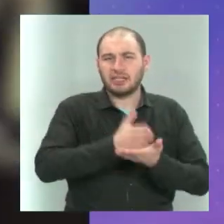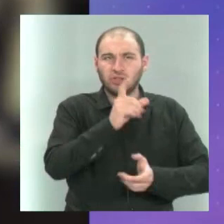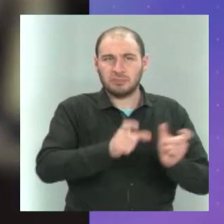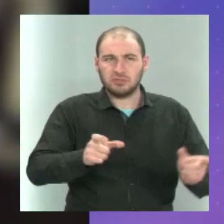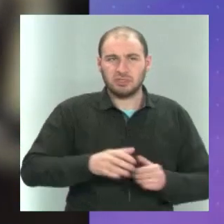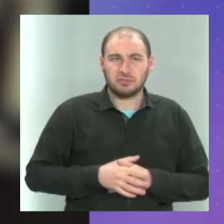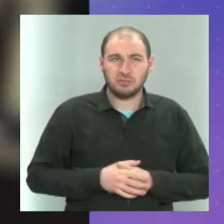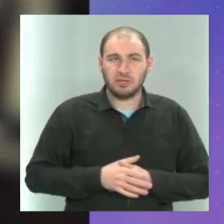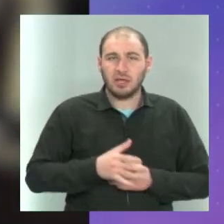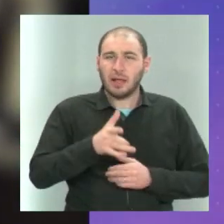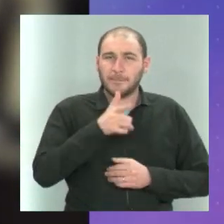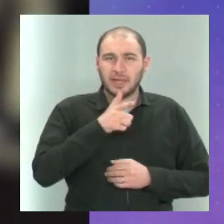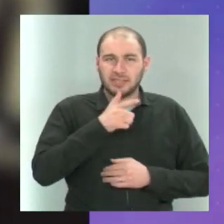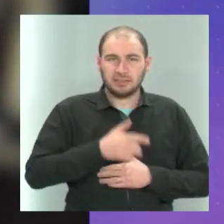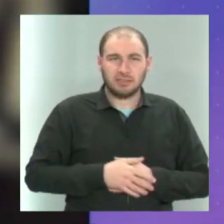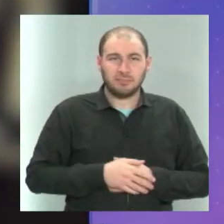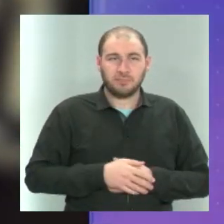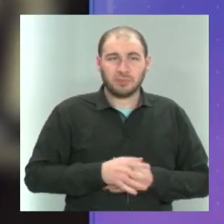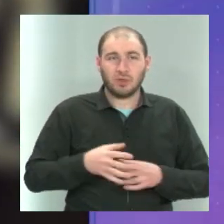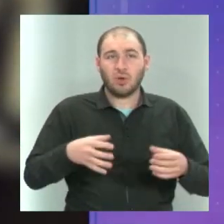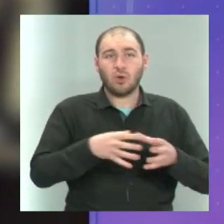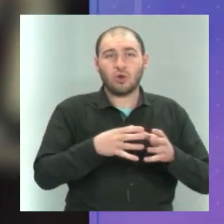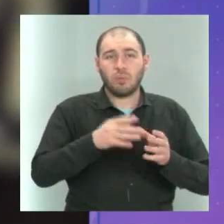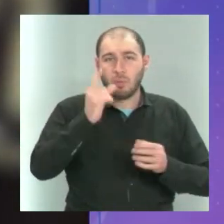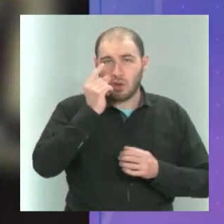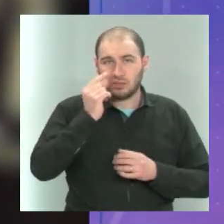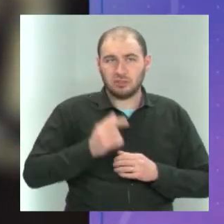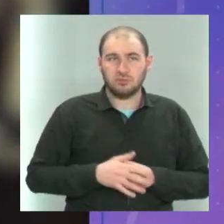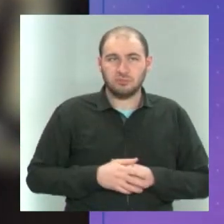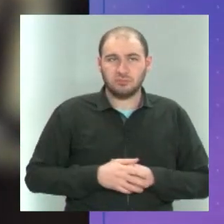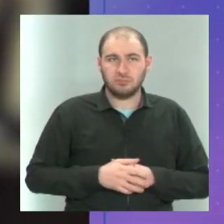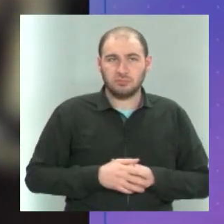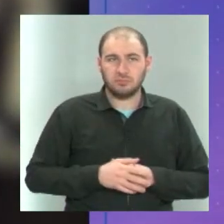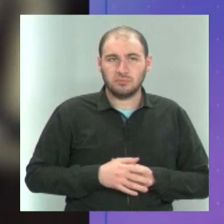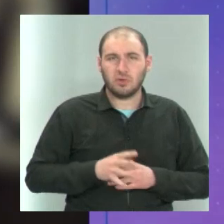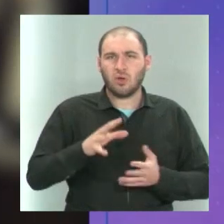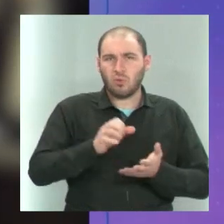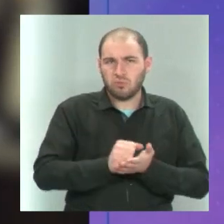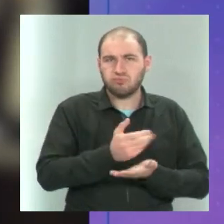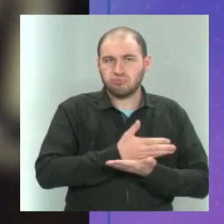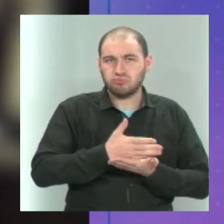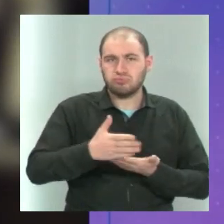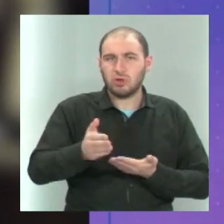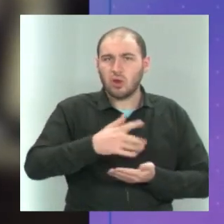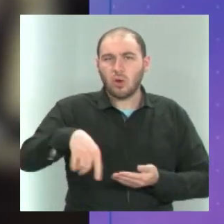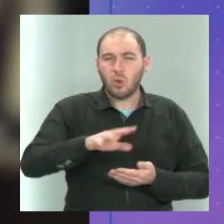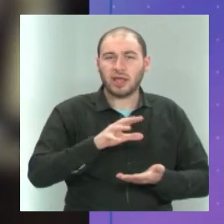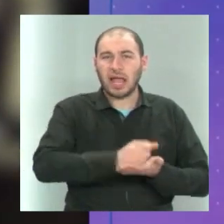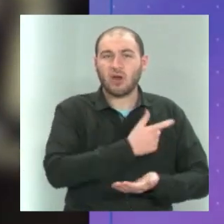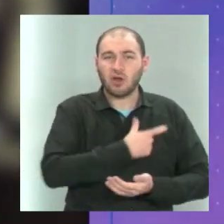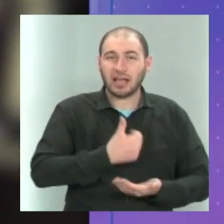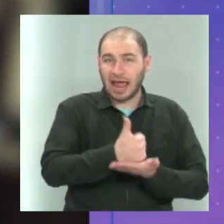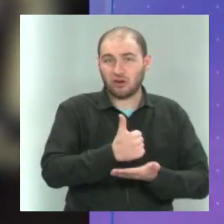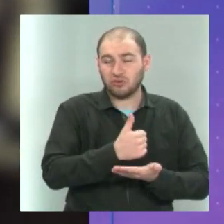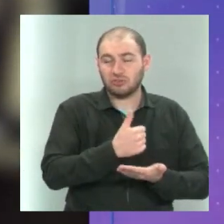humanos. Parece que un sector de la política que ocupó y ocupa espacios de